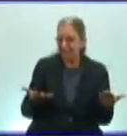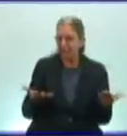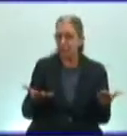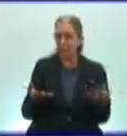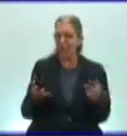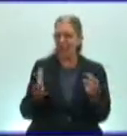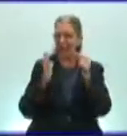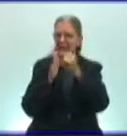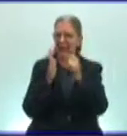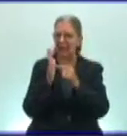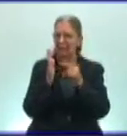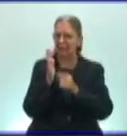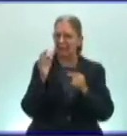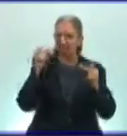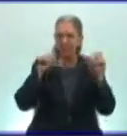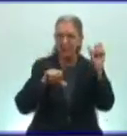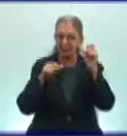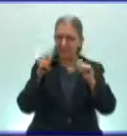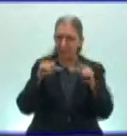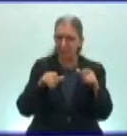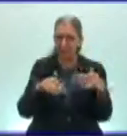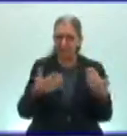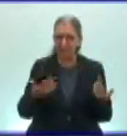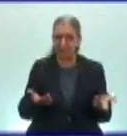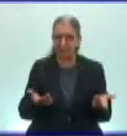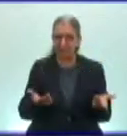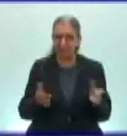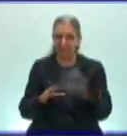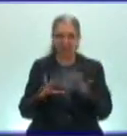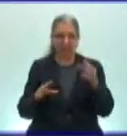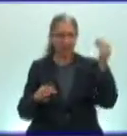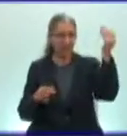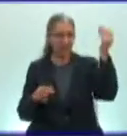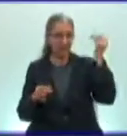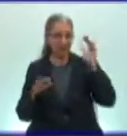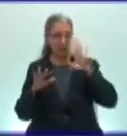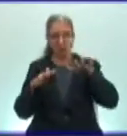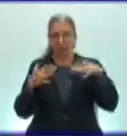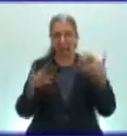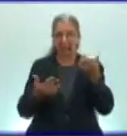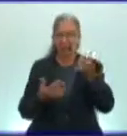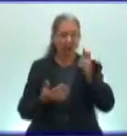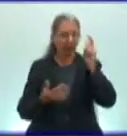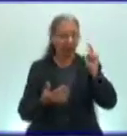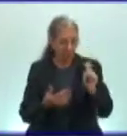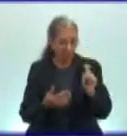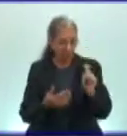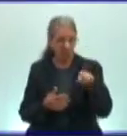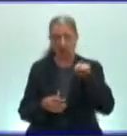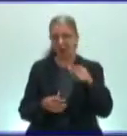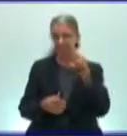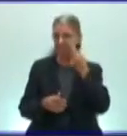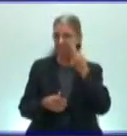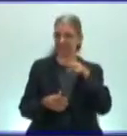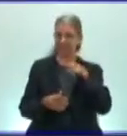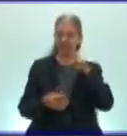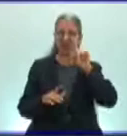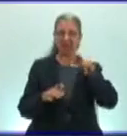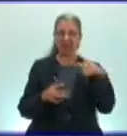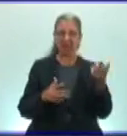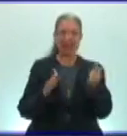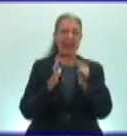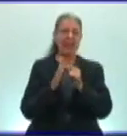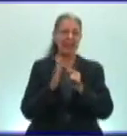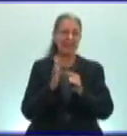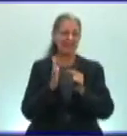los elementos químicos? Ahora que ya sabemos qué es un átomo, vamos a ver qué son los